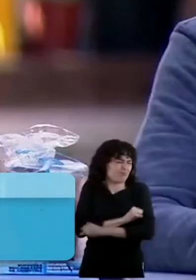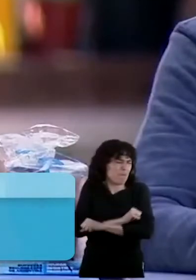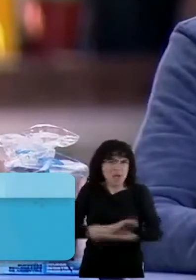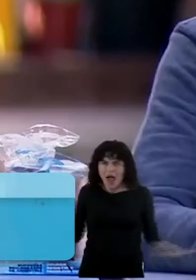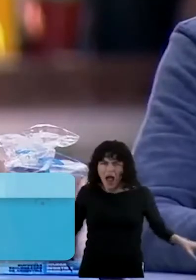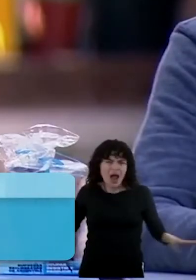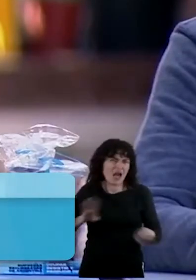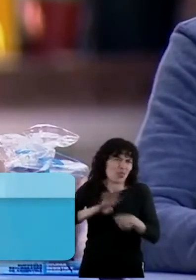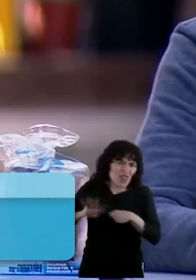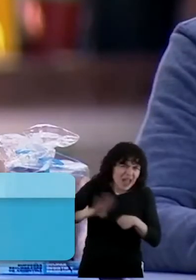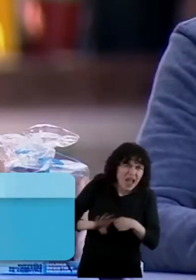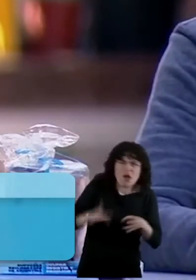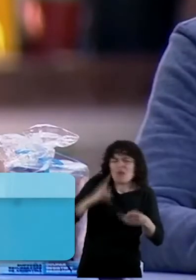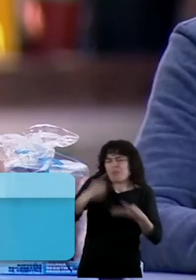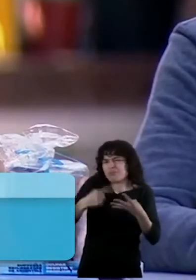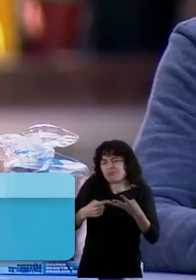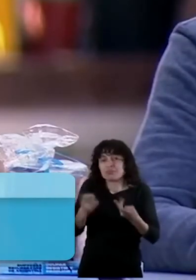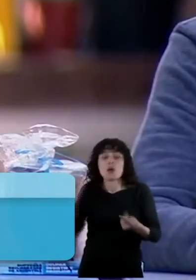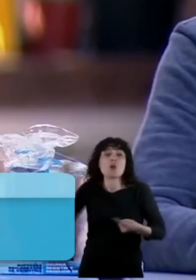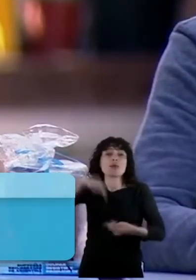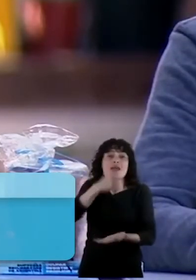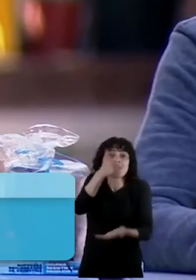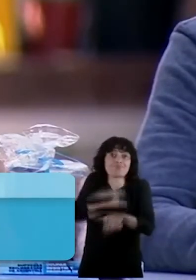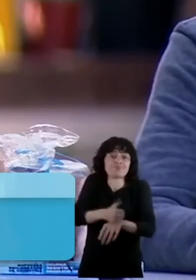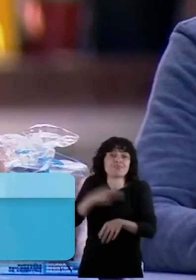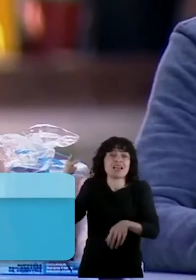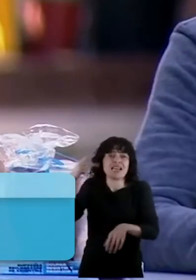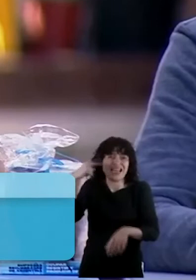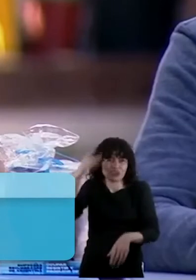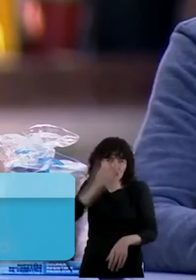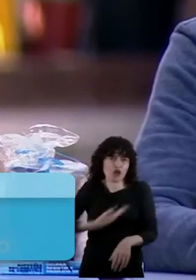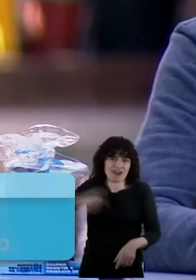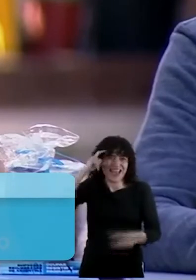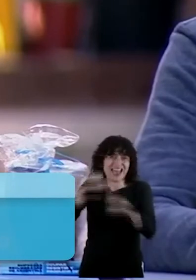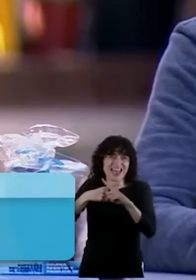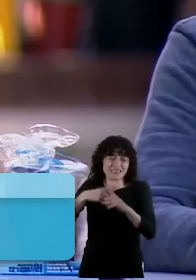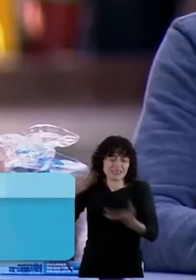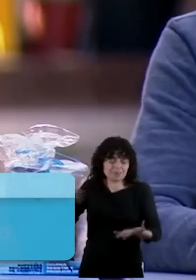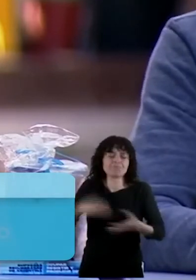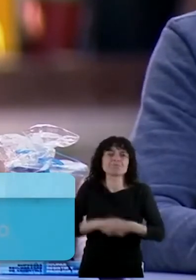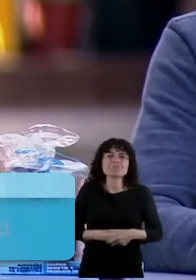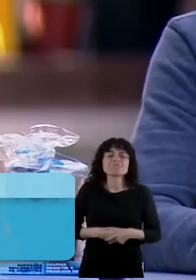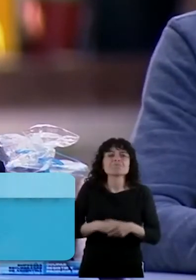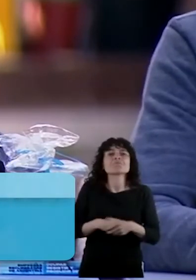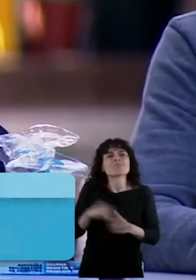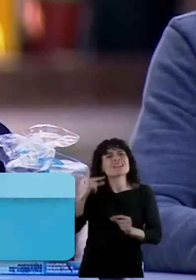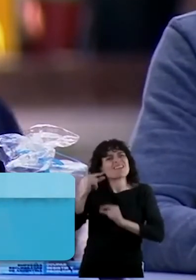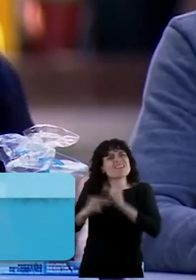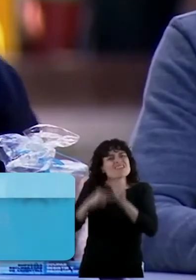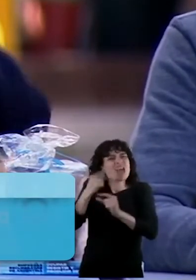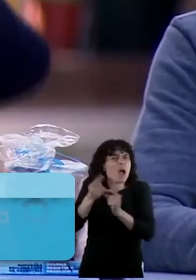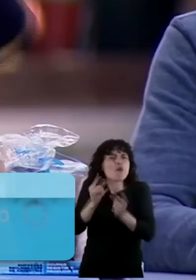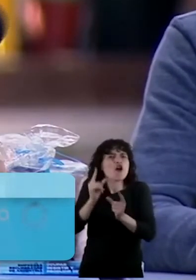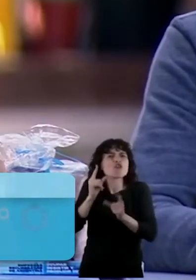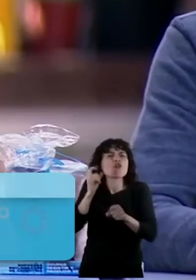Y llegamos con Néstor. Con Néstor, la desocupación ya había trepado del